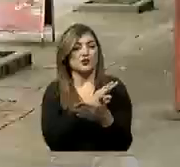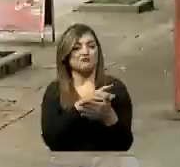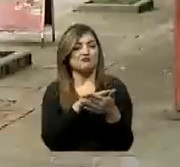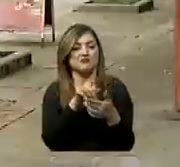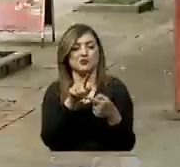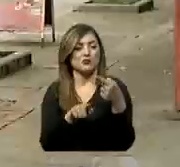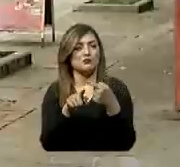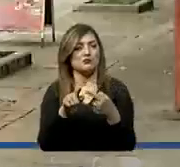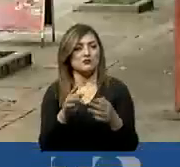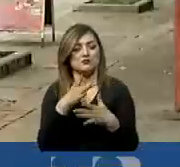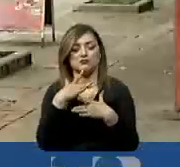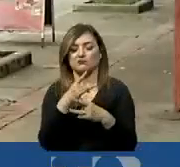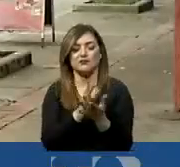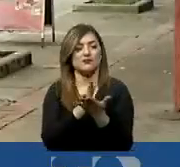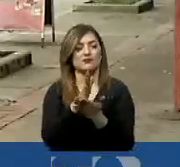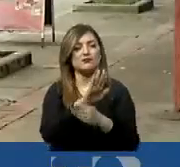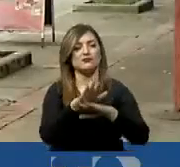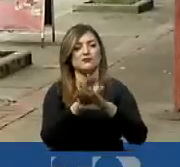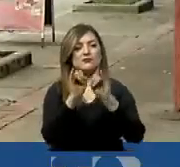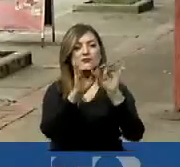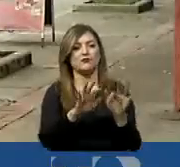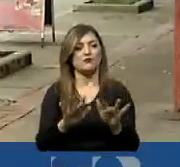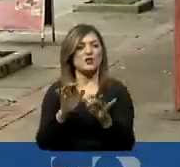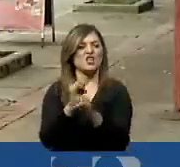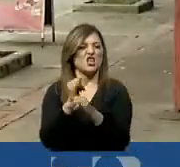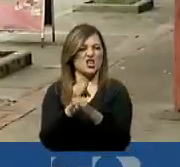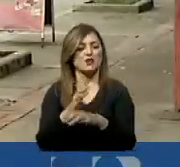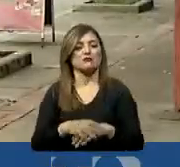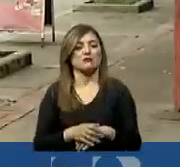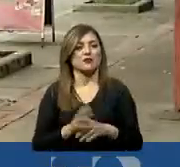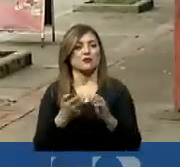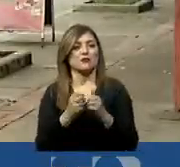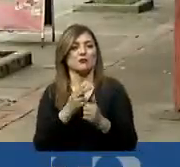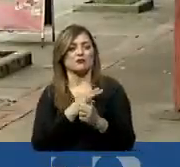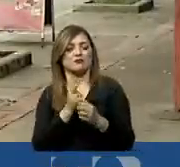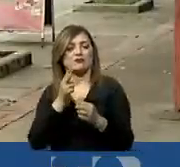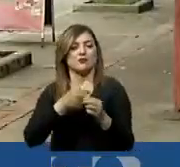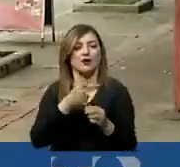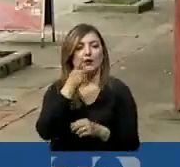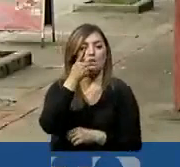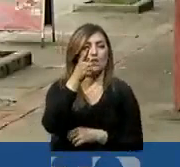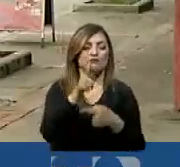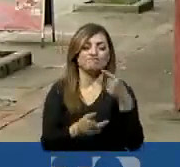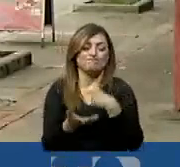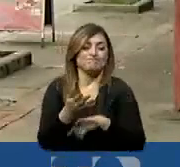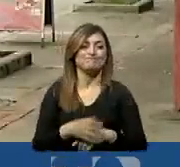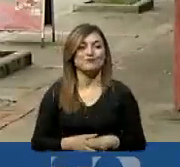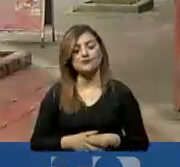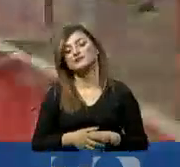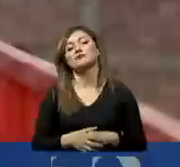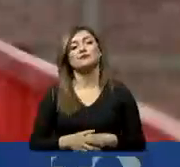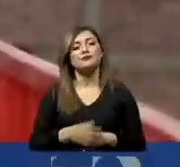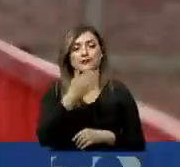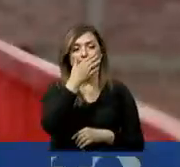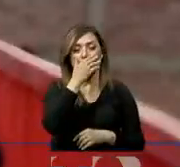Me gustaría estudiar una carrera relacionada a la informática. Debido al problema de que no he podido ingresar a la universidad gratuita, es por eso que no estoy